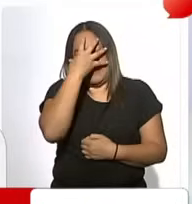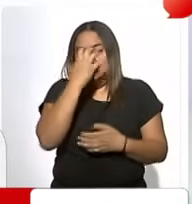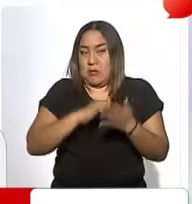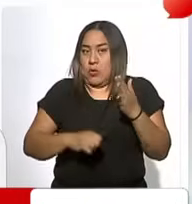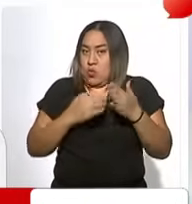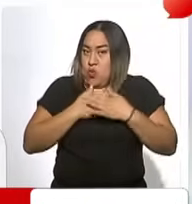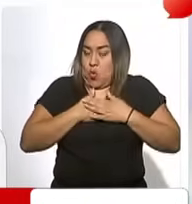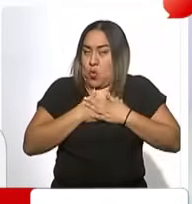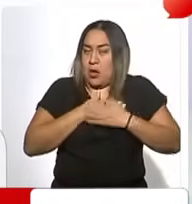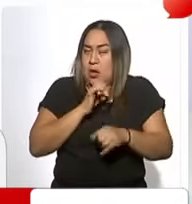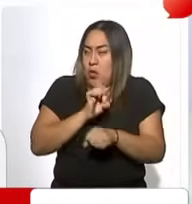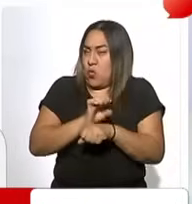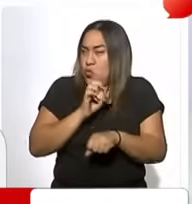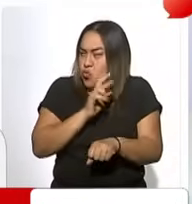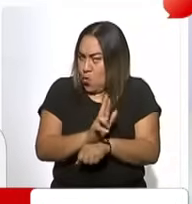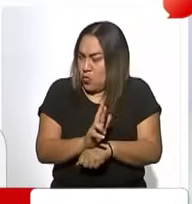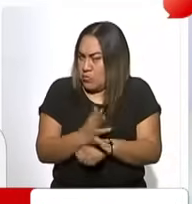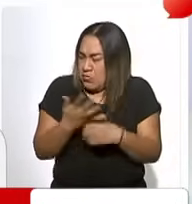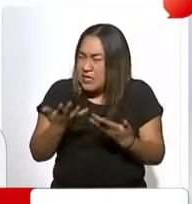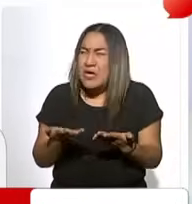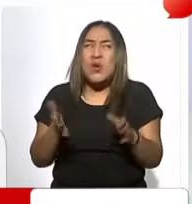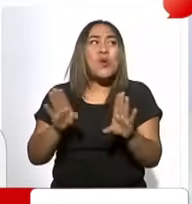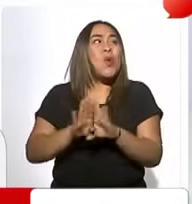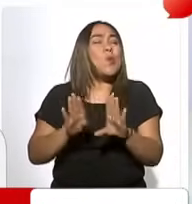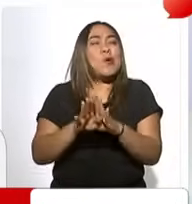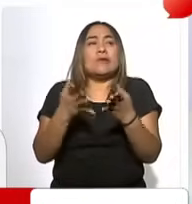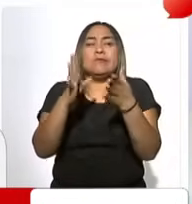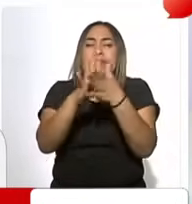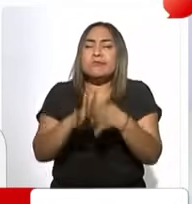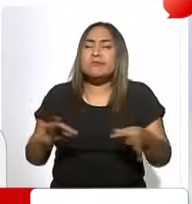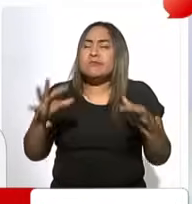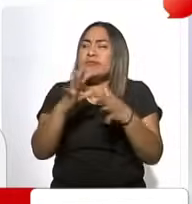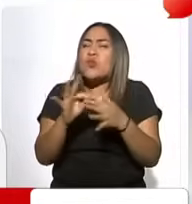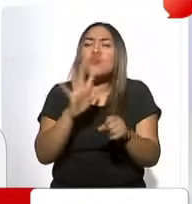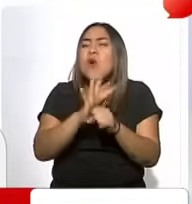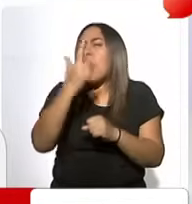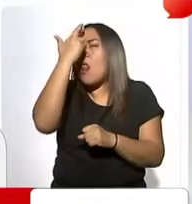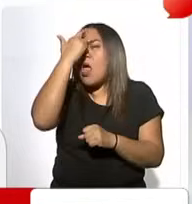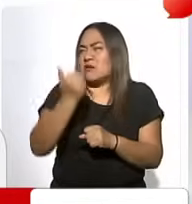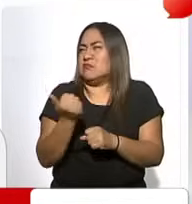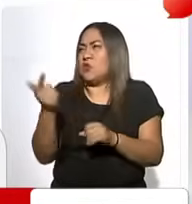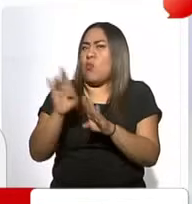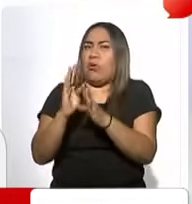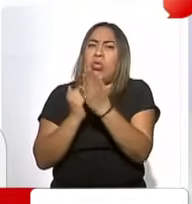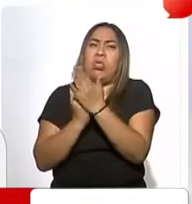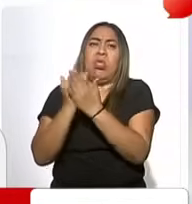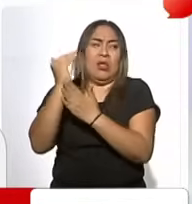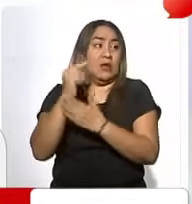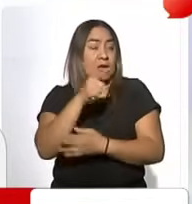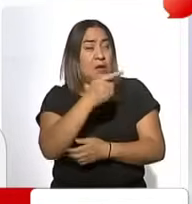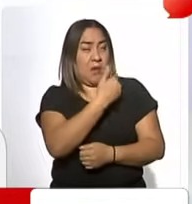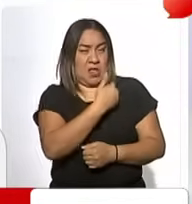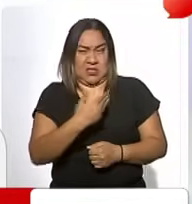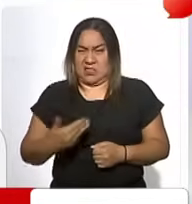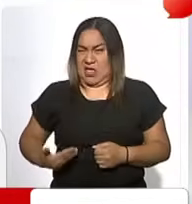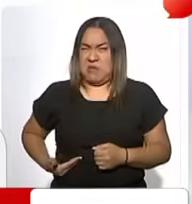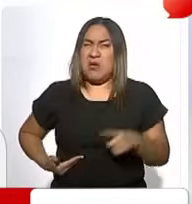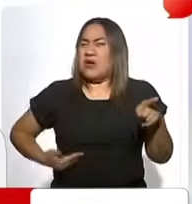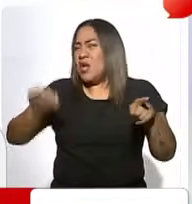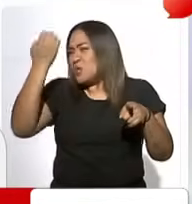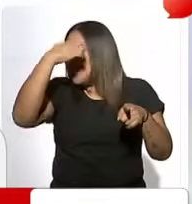ecuatoriana tratar de explicar las razones del Por qué llegamos a este punto donde un presidente totalmente